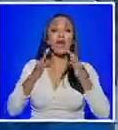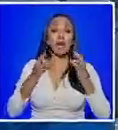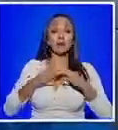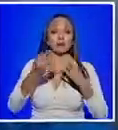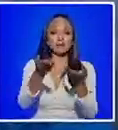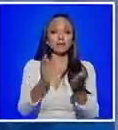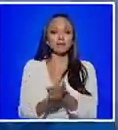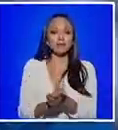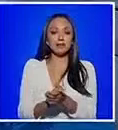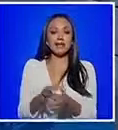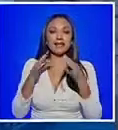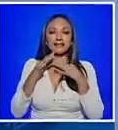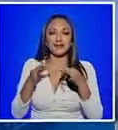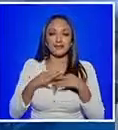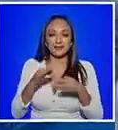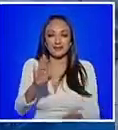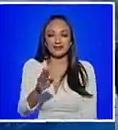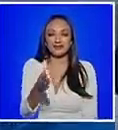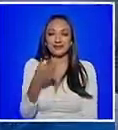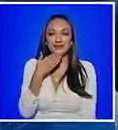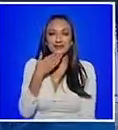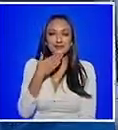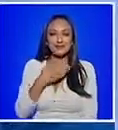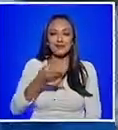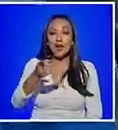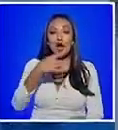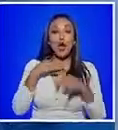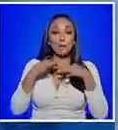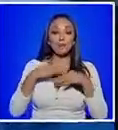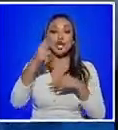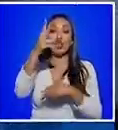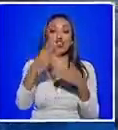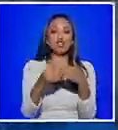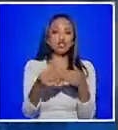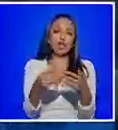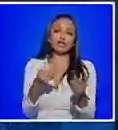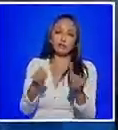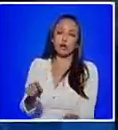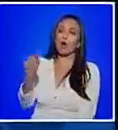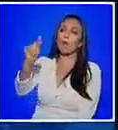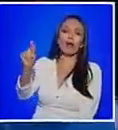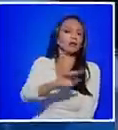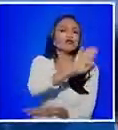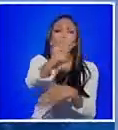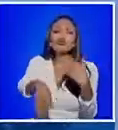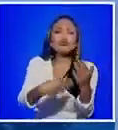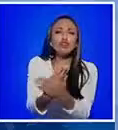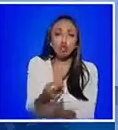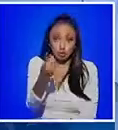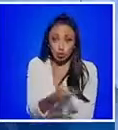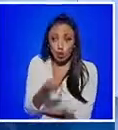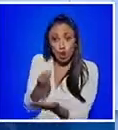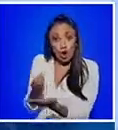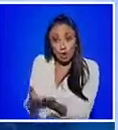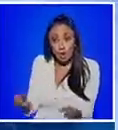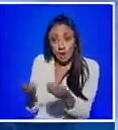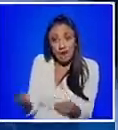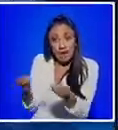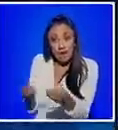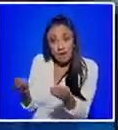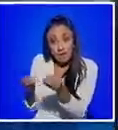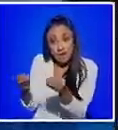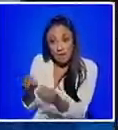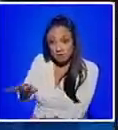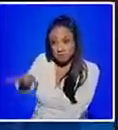Mire. Igual tiene el precio de $2, pero tiene rebaja. ¿Tiene rebaja? Todo tiene rebaja. Si lleva más, con promoción le